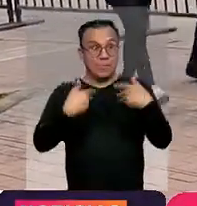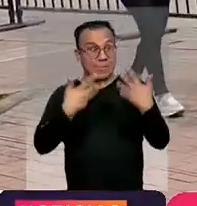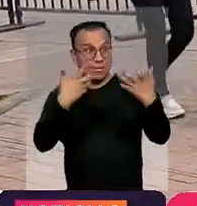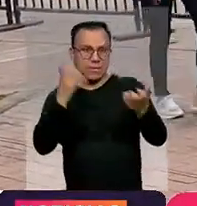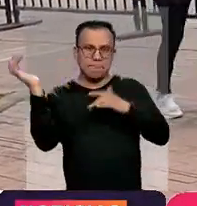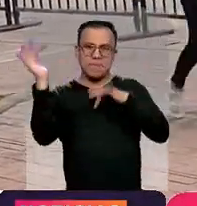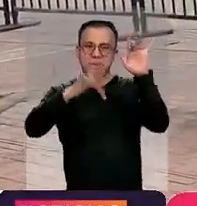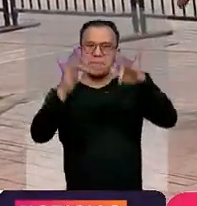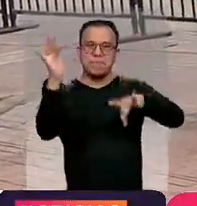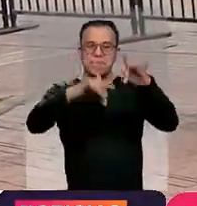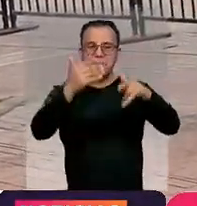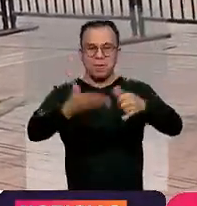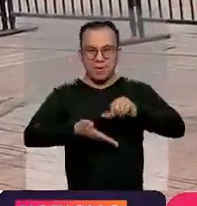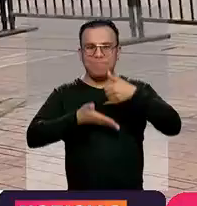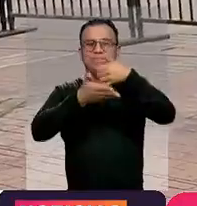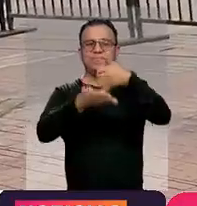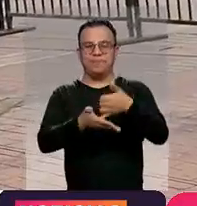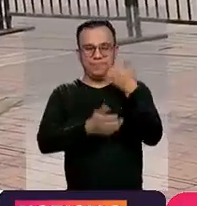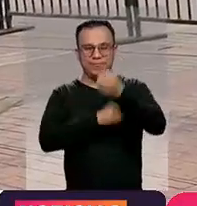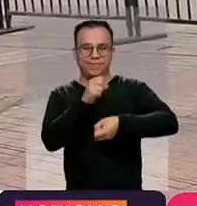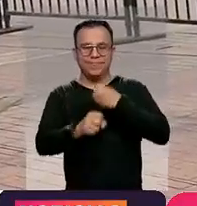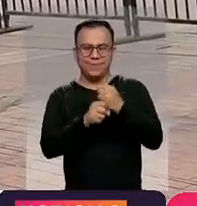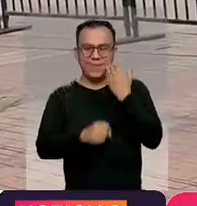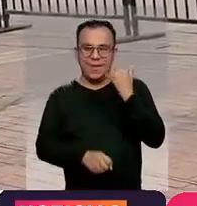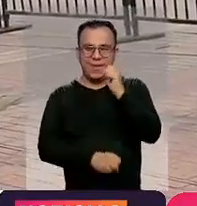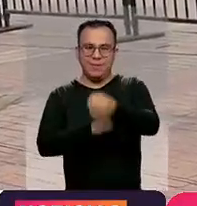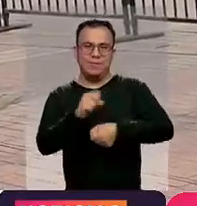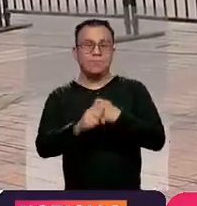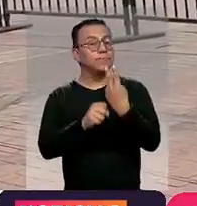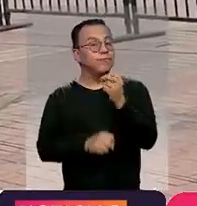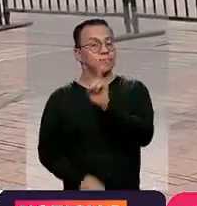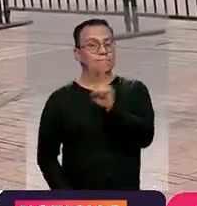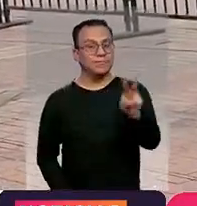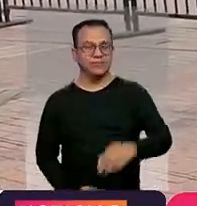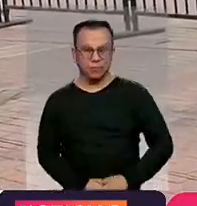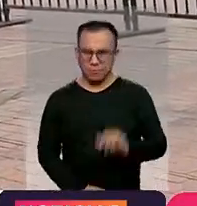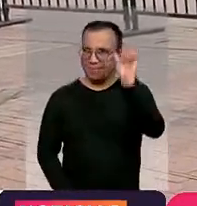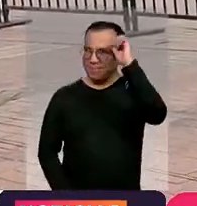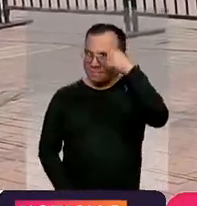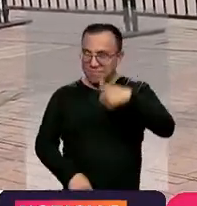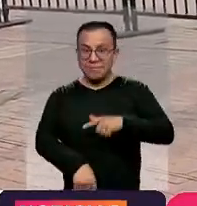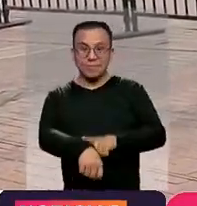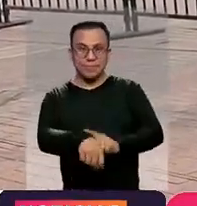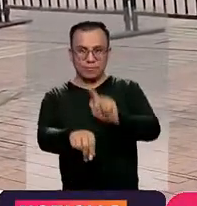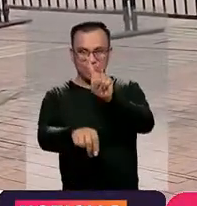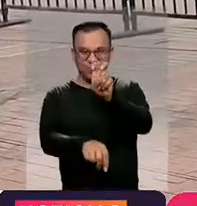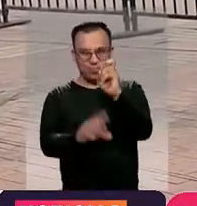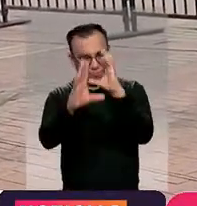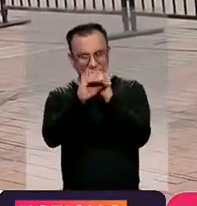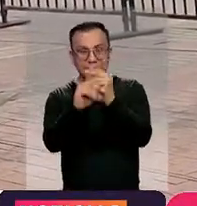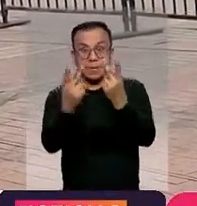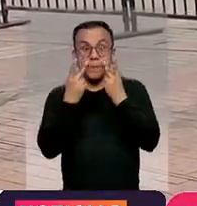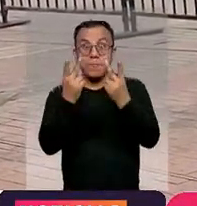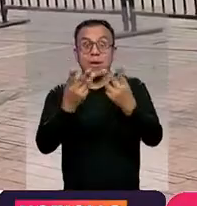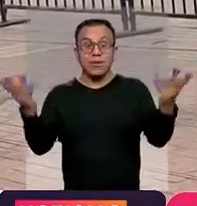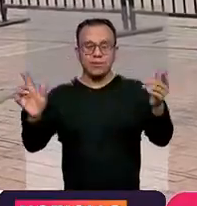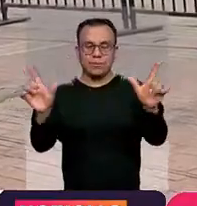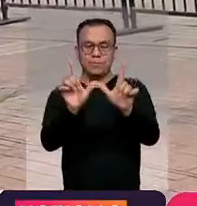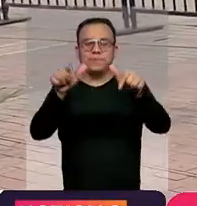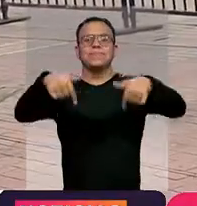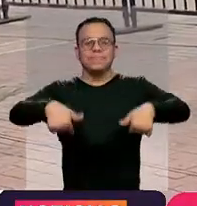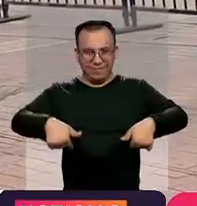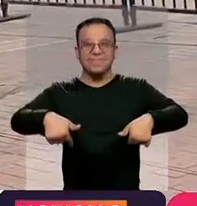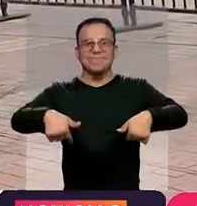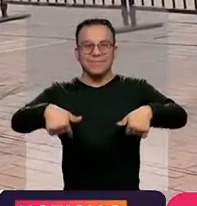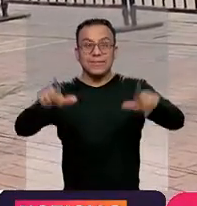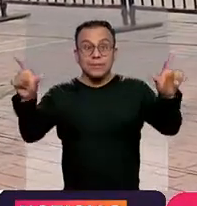llegan a la Copa América Femenina 2022. Recuerden que a las 7 de la noche podrán ver a través de nuestras